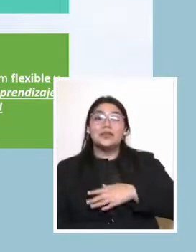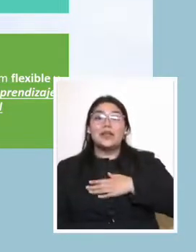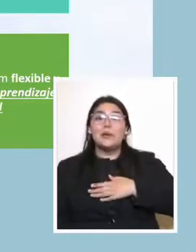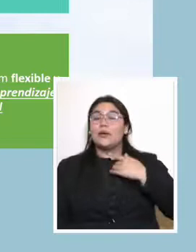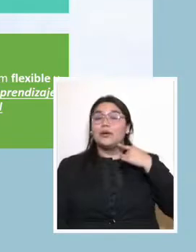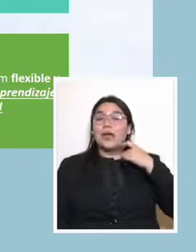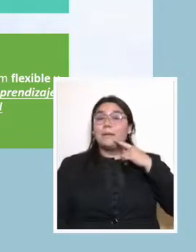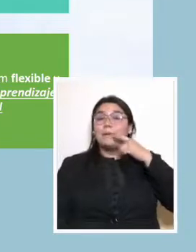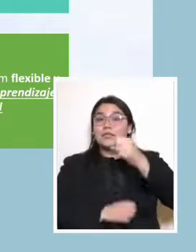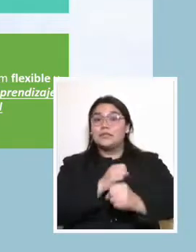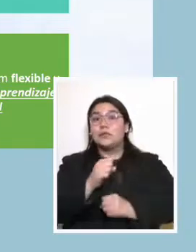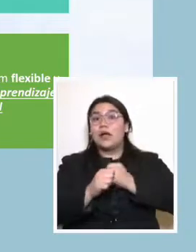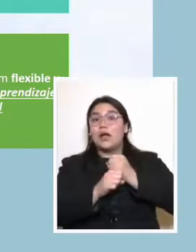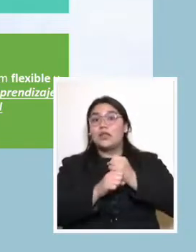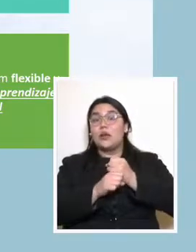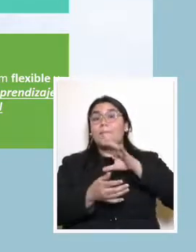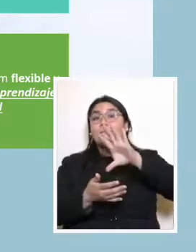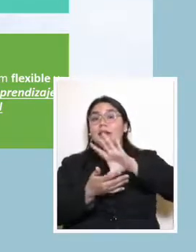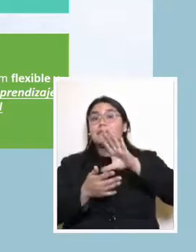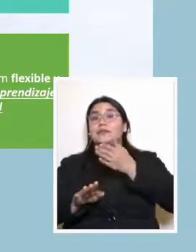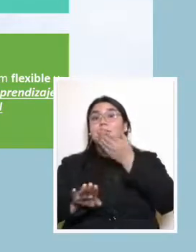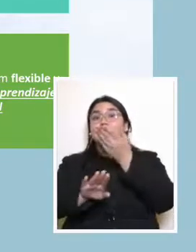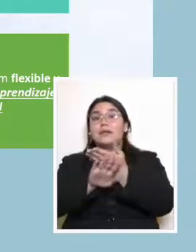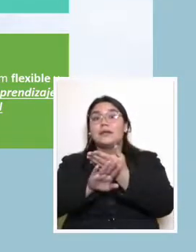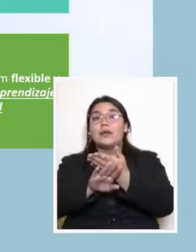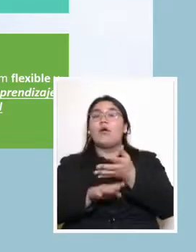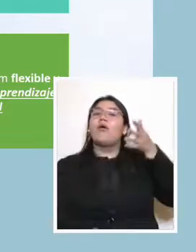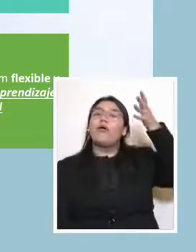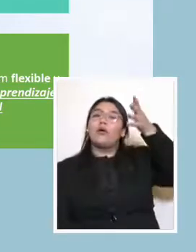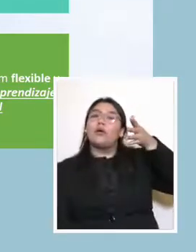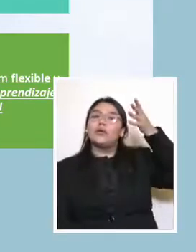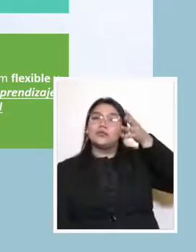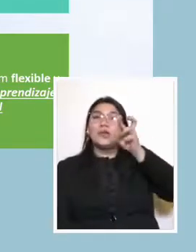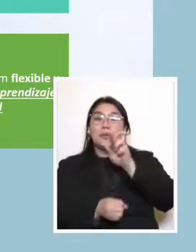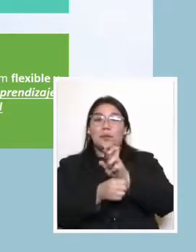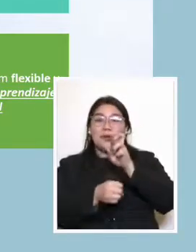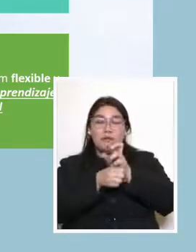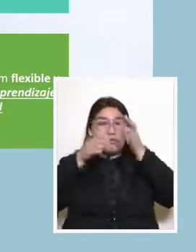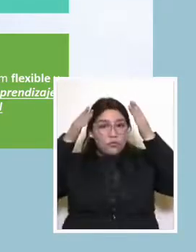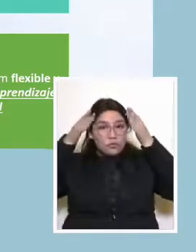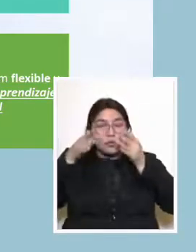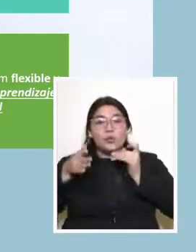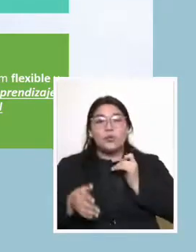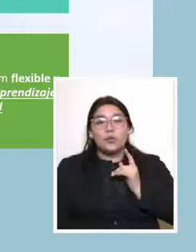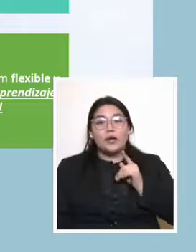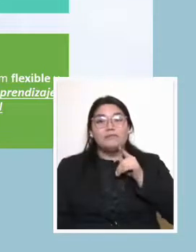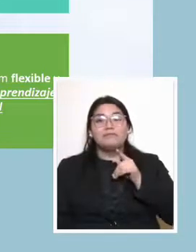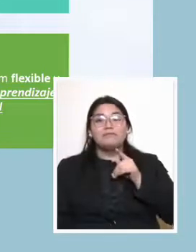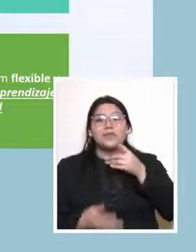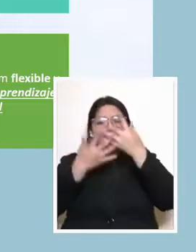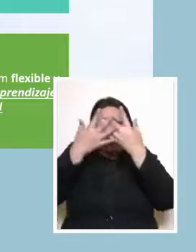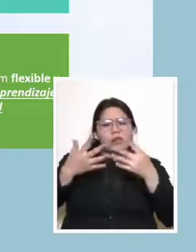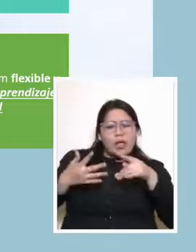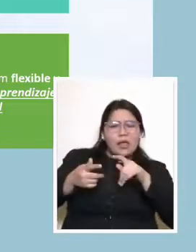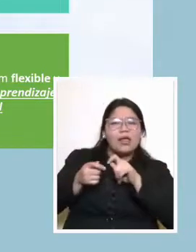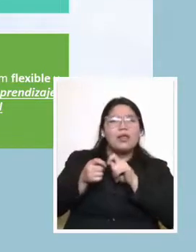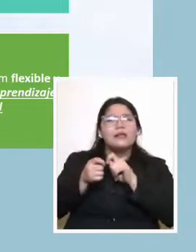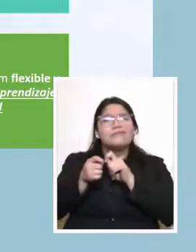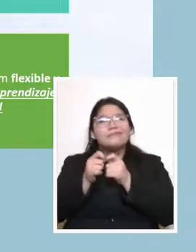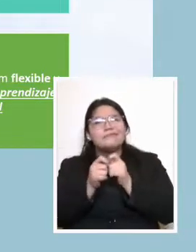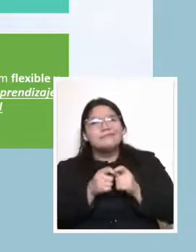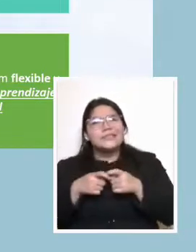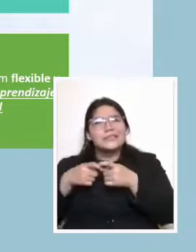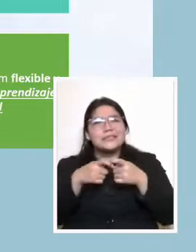próximo año la realización de un congreso pedagógico con foco en la discusión respecto del currículum. Es decir, el país completo tiene